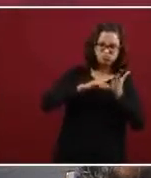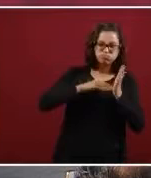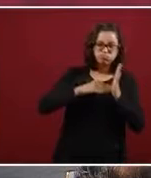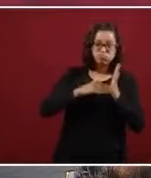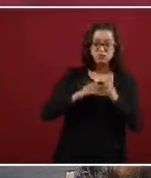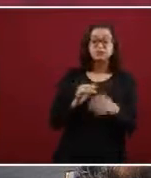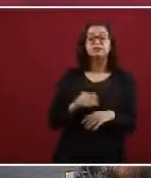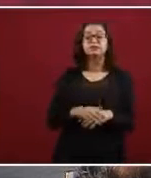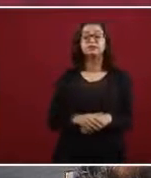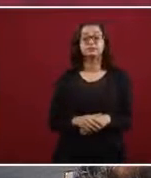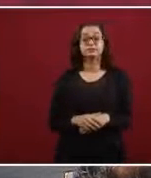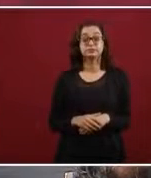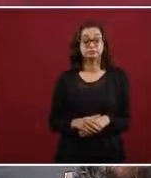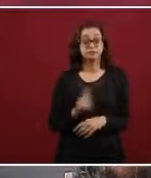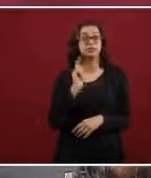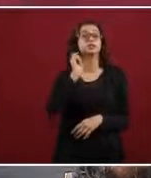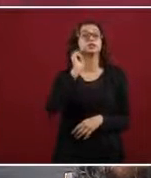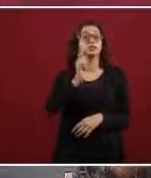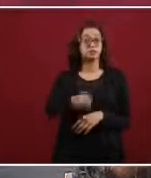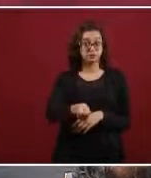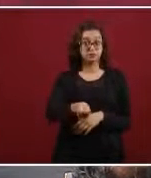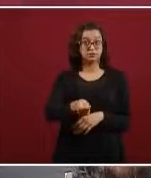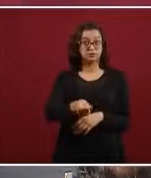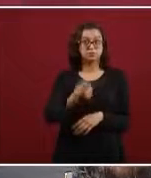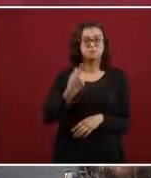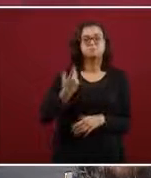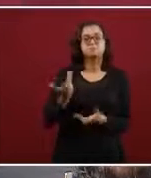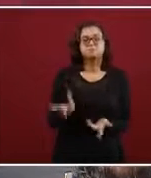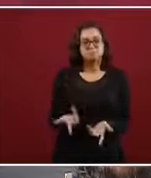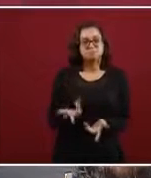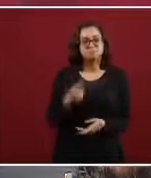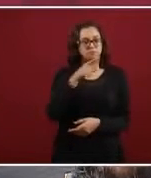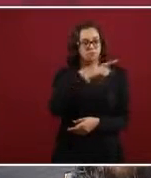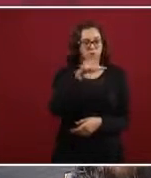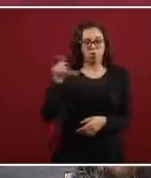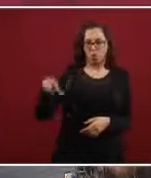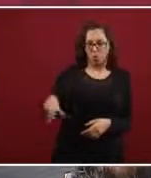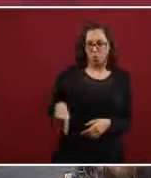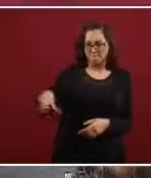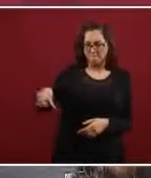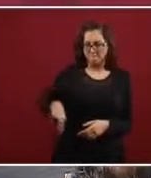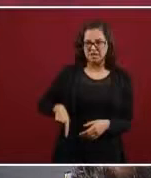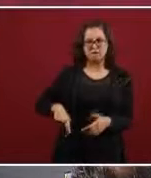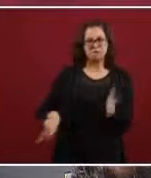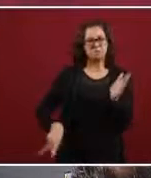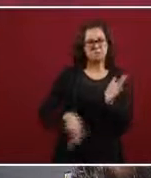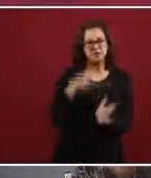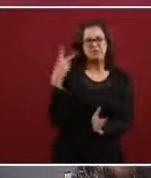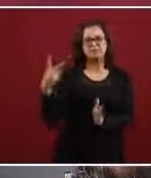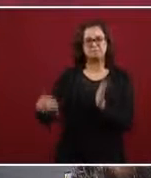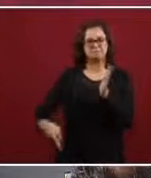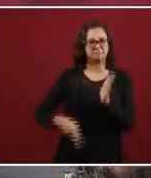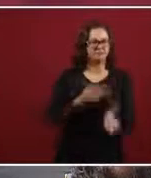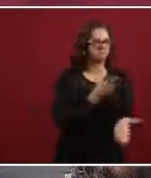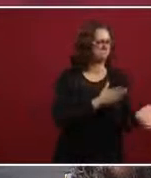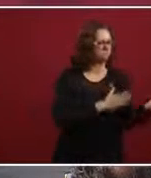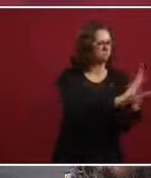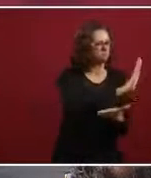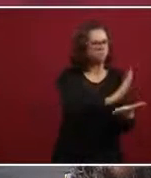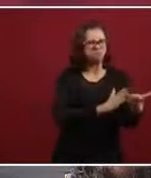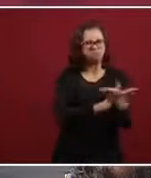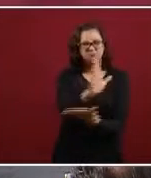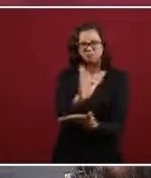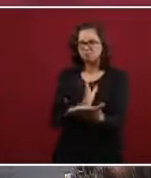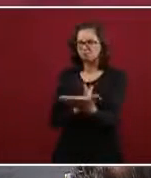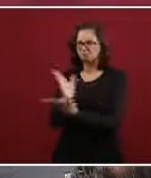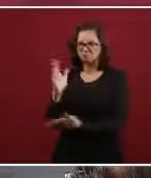es decir, sufrimos la injerencia del gobierno y el uso de recursos